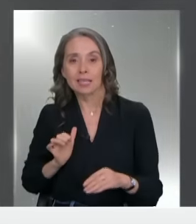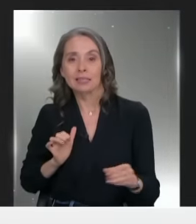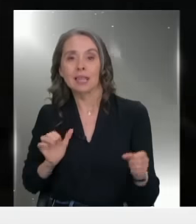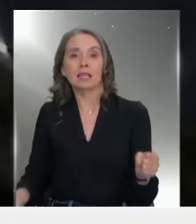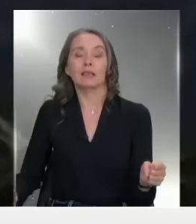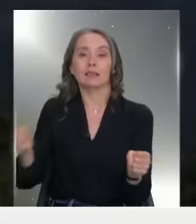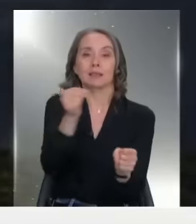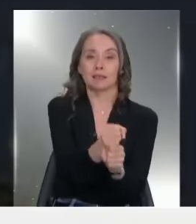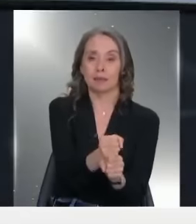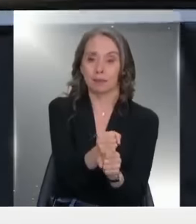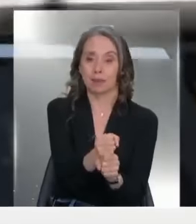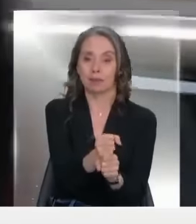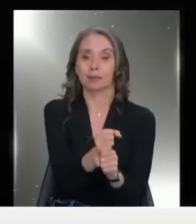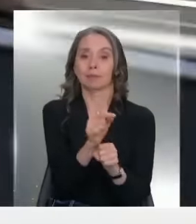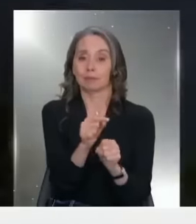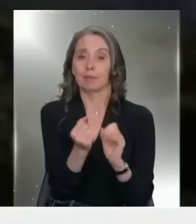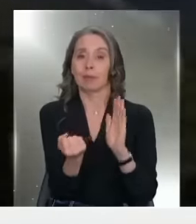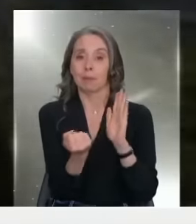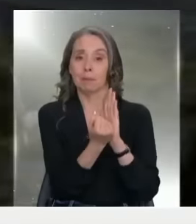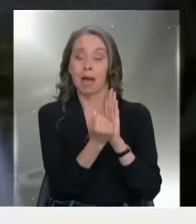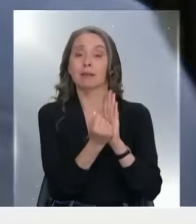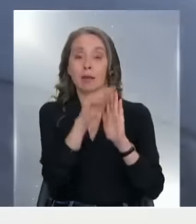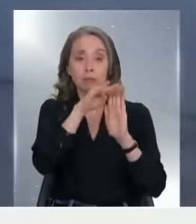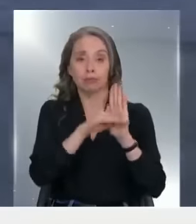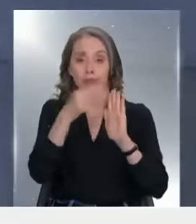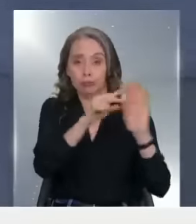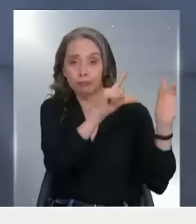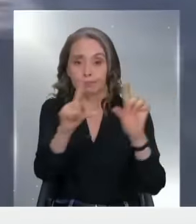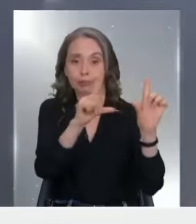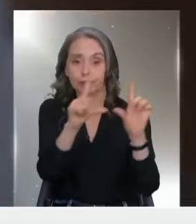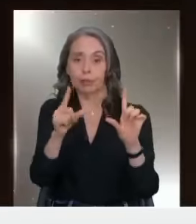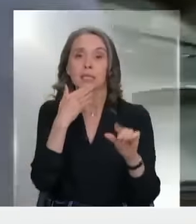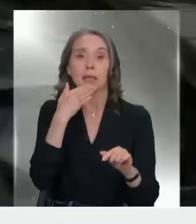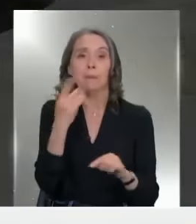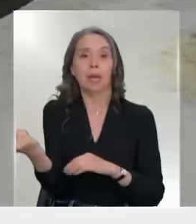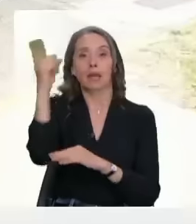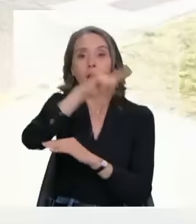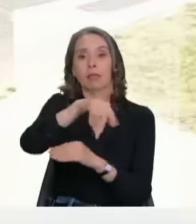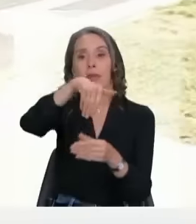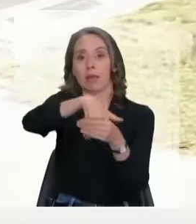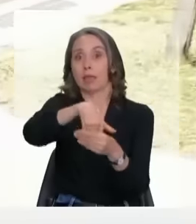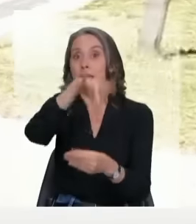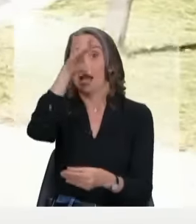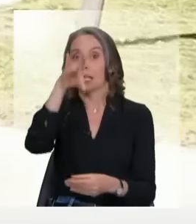subrogante en un caso que marca la pauta incluso durante las elecciones.